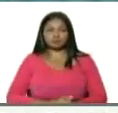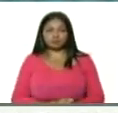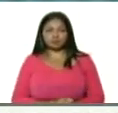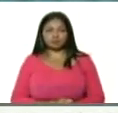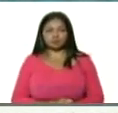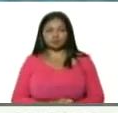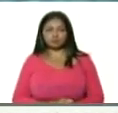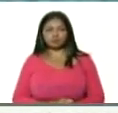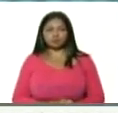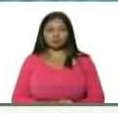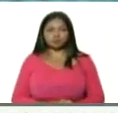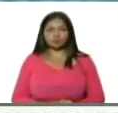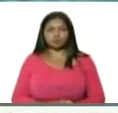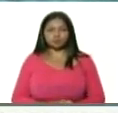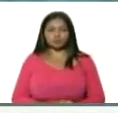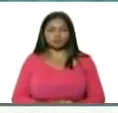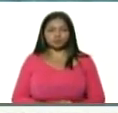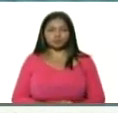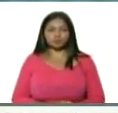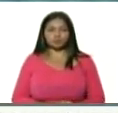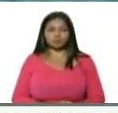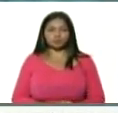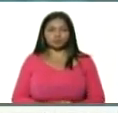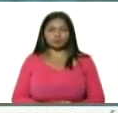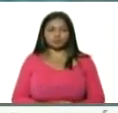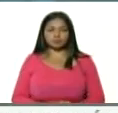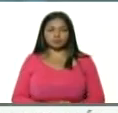te escuchamos. Buenas tardes.